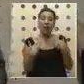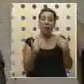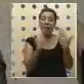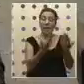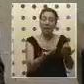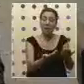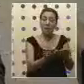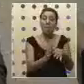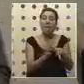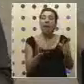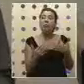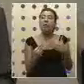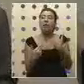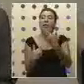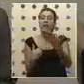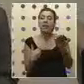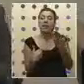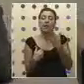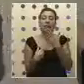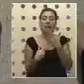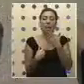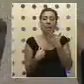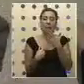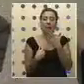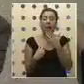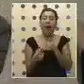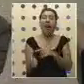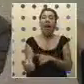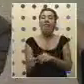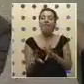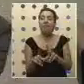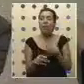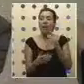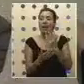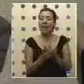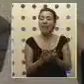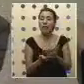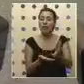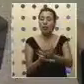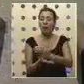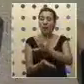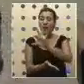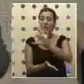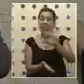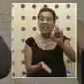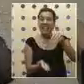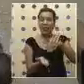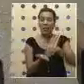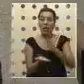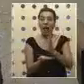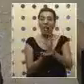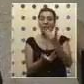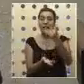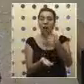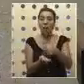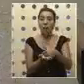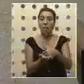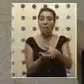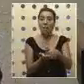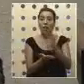mayor porque beneficiaba también a aquellas familias que tienen entre 500 mil y 1 millón